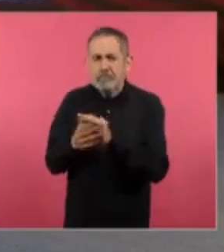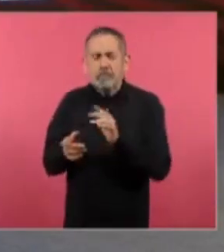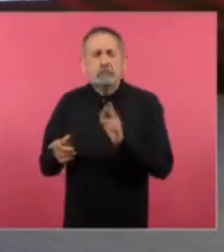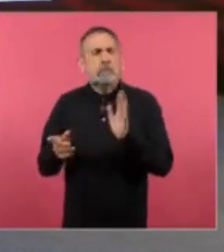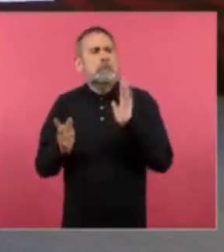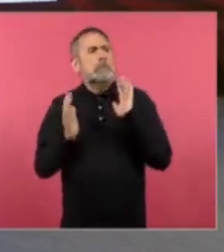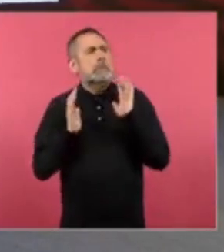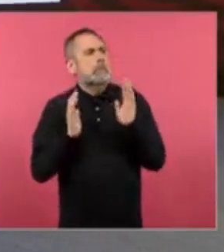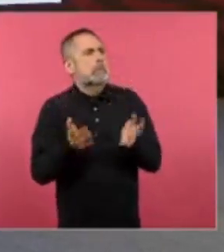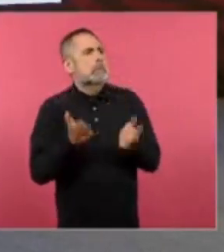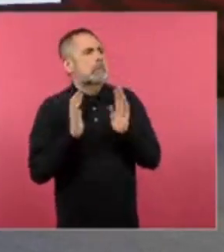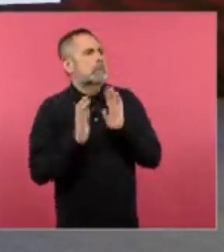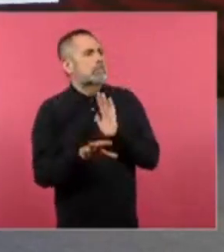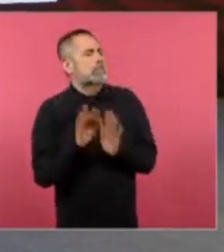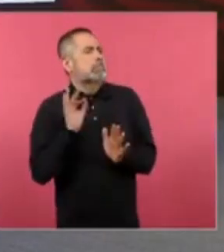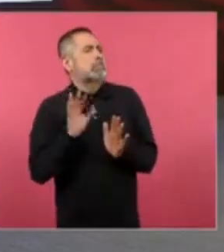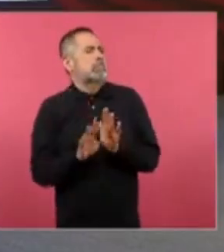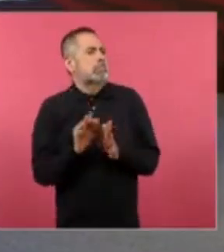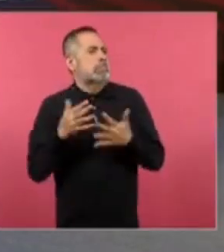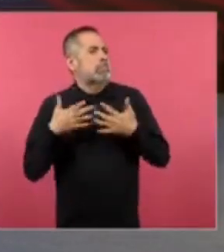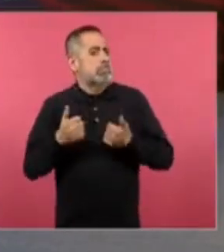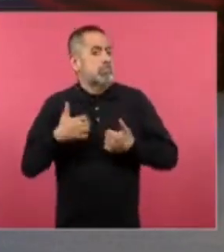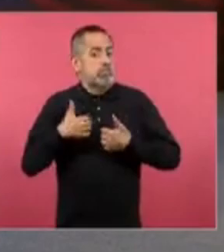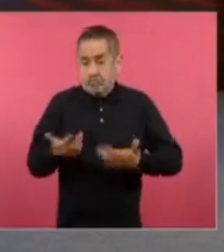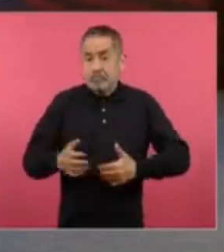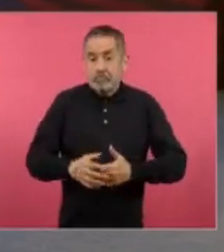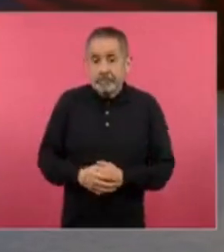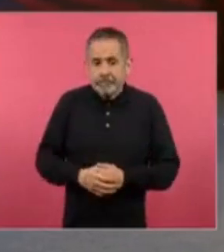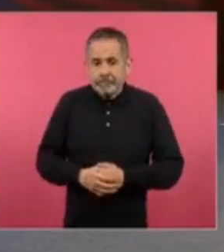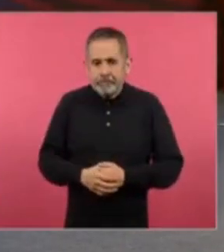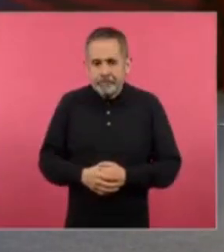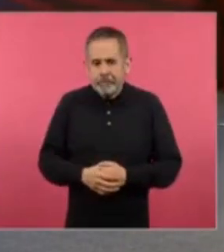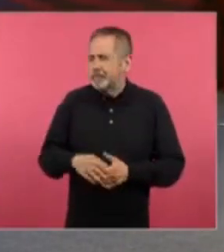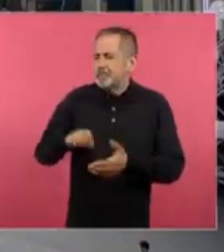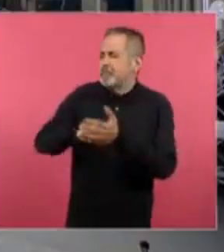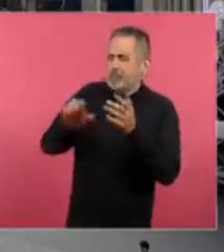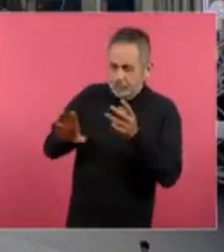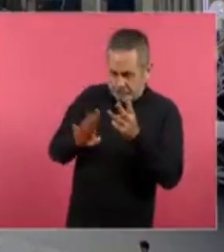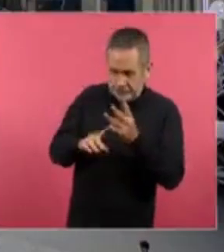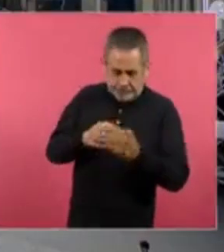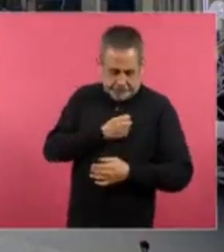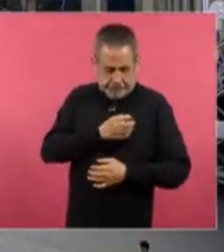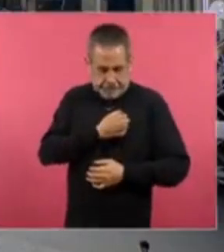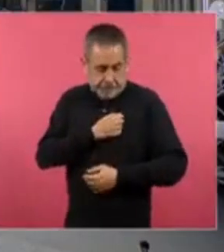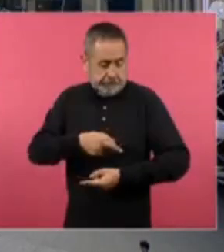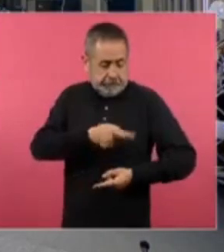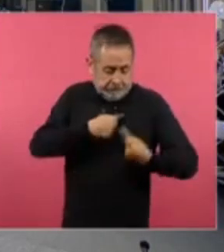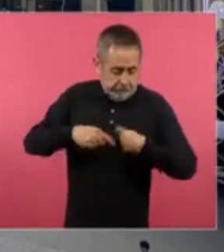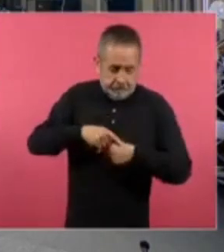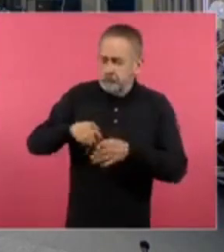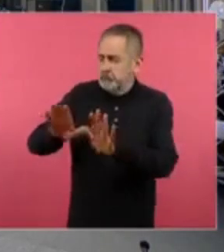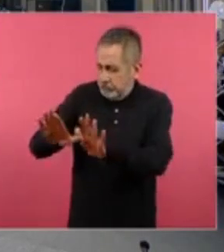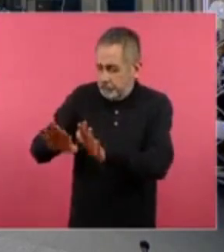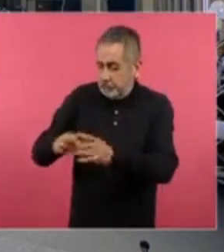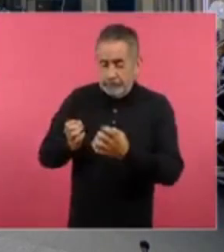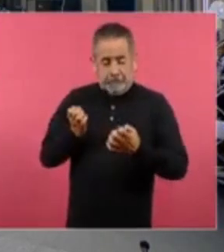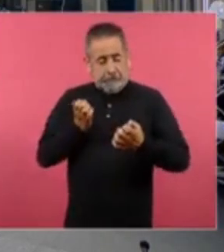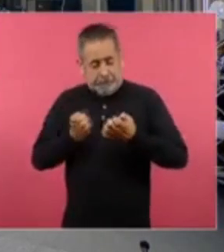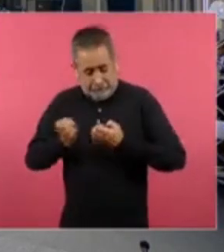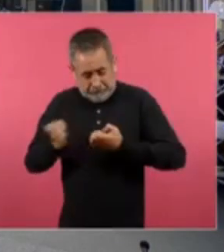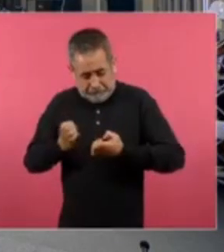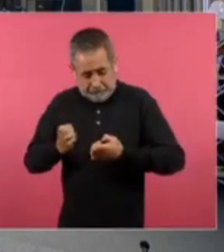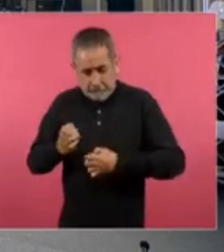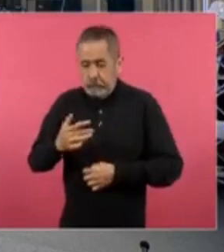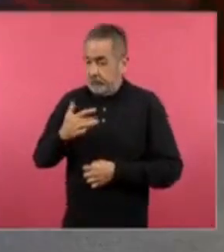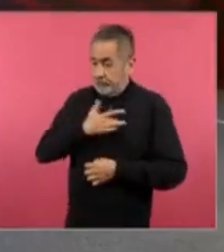Entonces surge otra pregunta, bueno, ¿por qué necesitamos bombear más sangre al cuerpo cuando hacemos ejercicio? Entonces